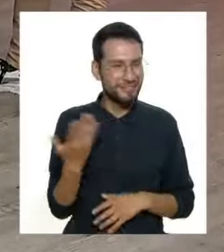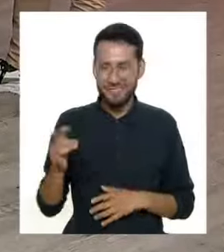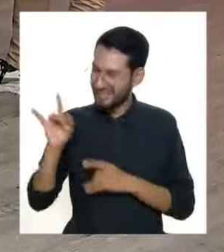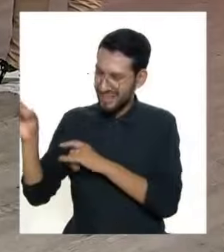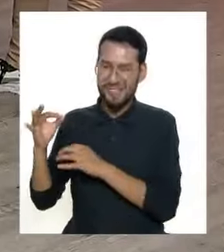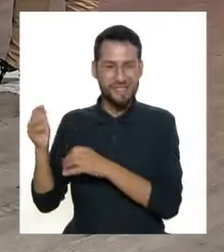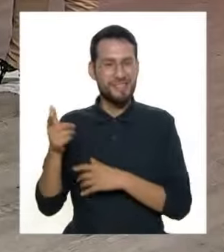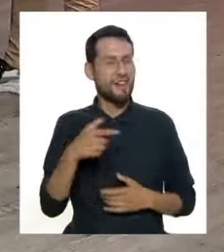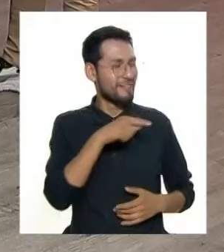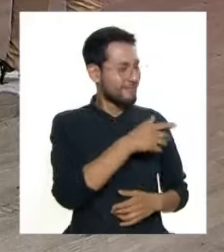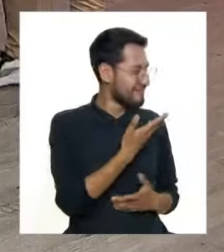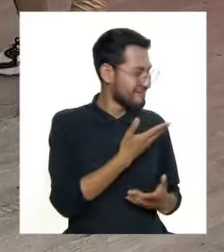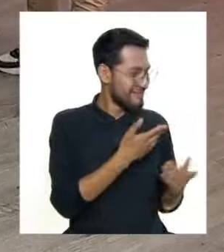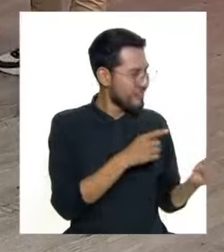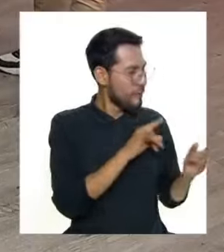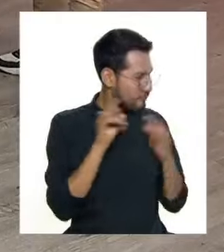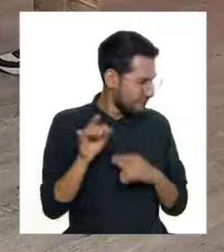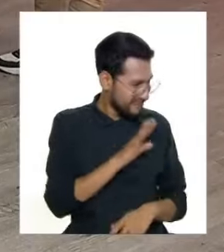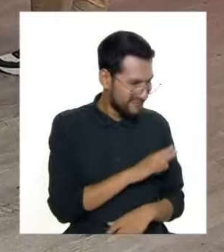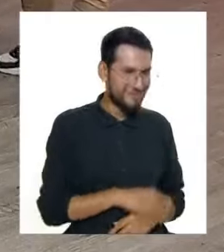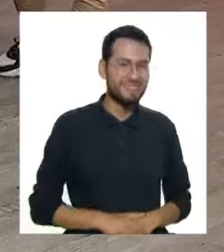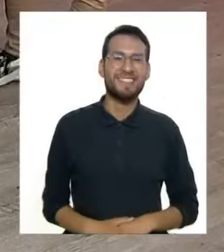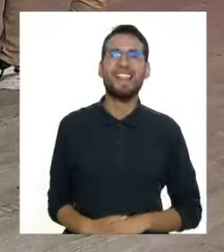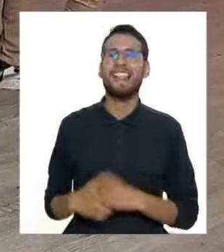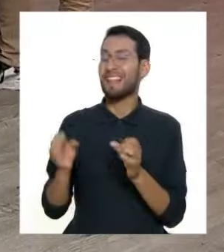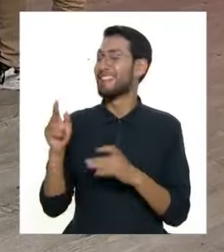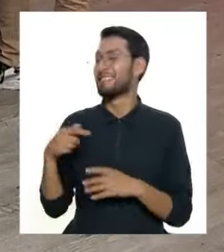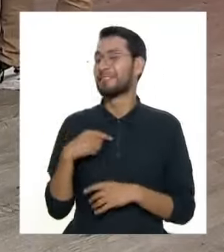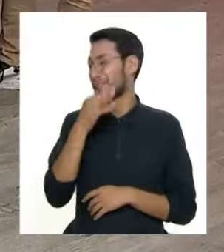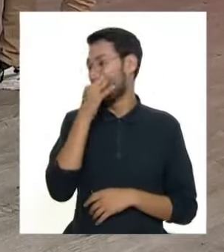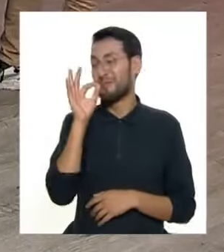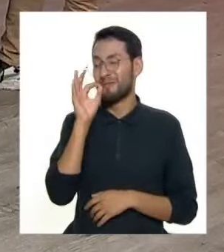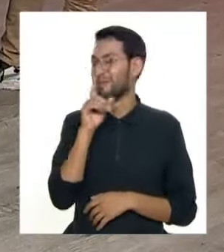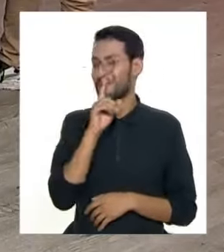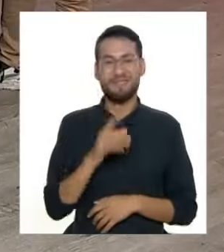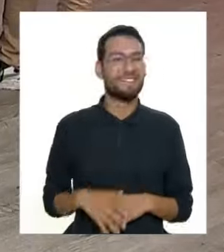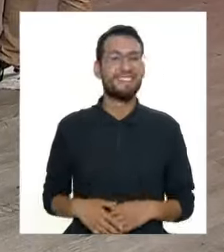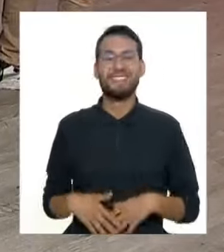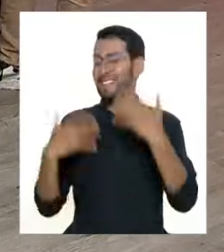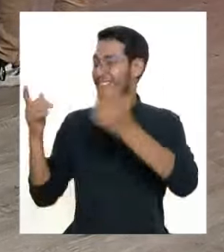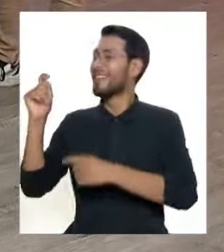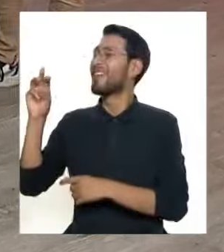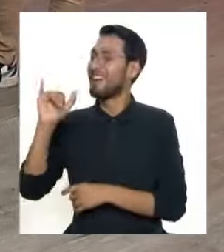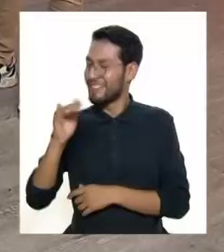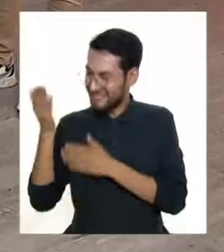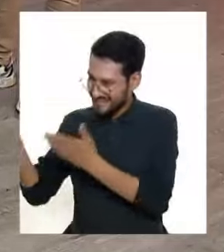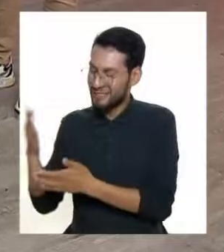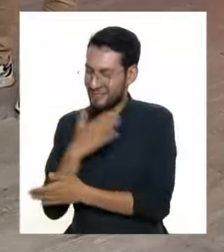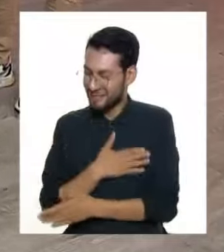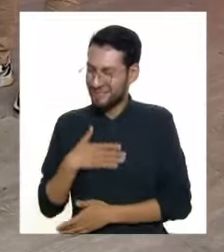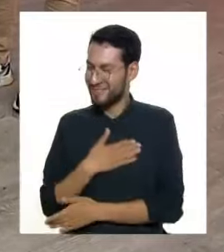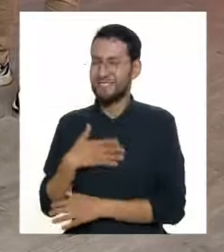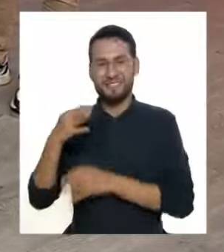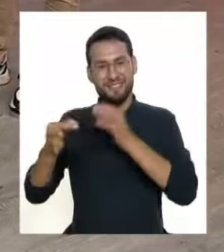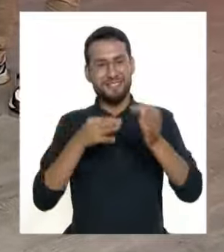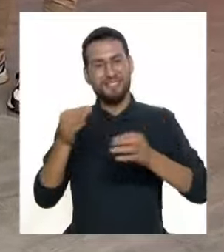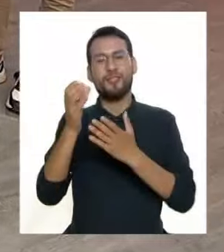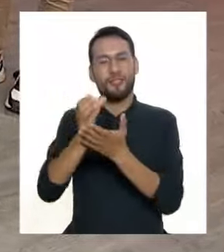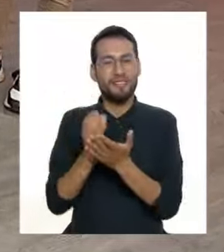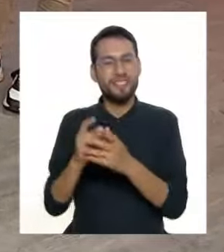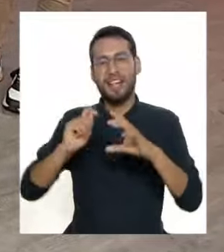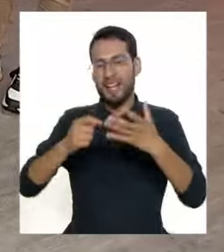en serio? ¿Tú te estás burlando acá? Ya, ¿saben qué? No voy a decir absolutamente nada. Mi querido Tommy, por favor, ¿puedes mencionar sobre los cursos,